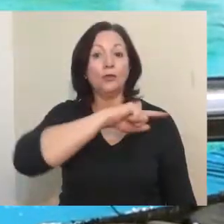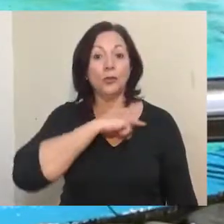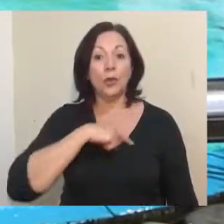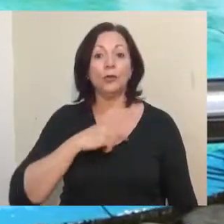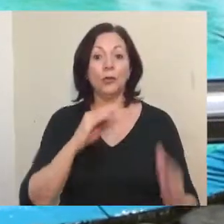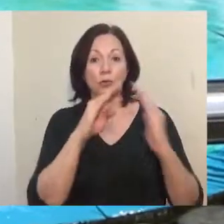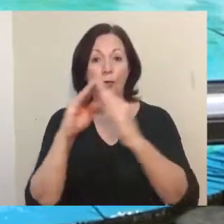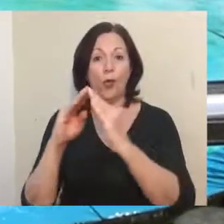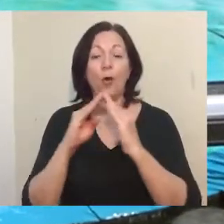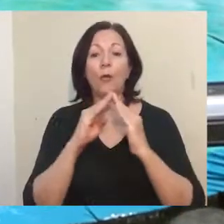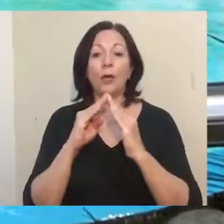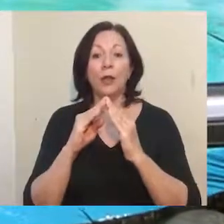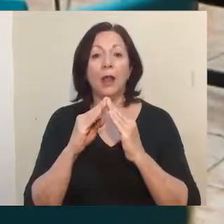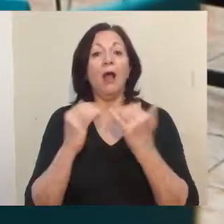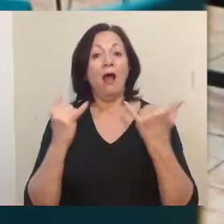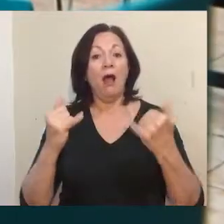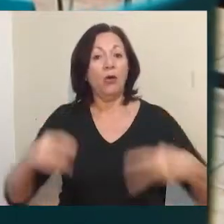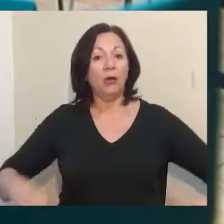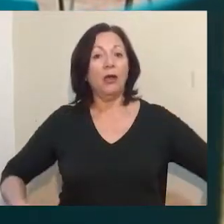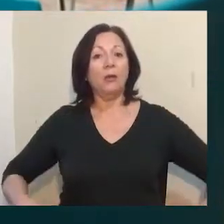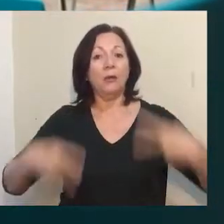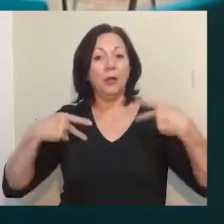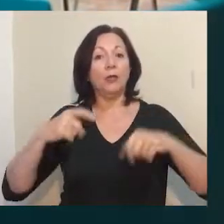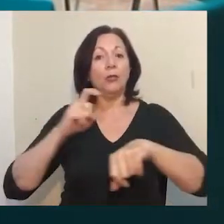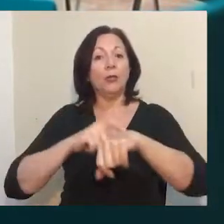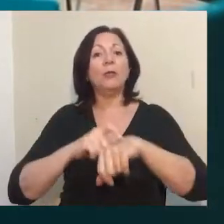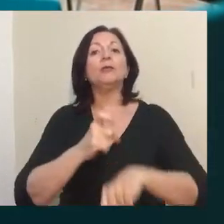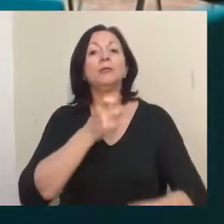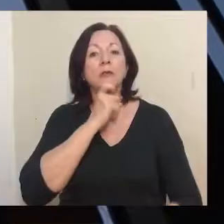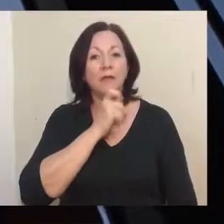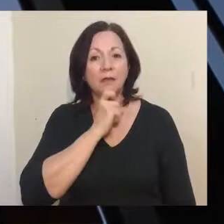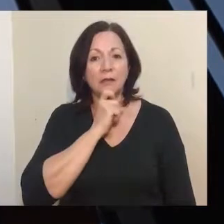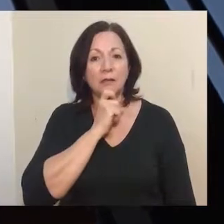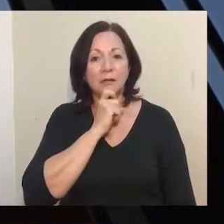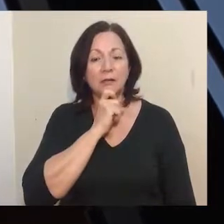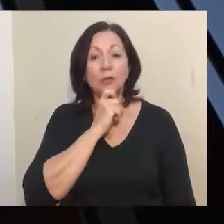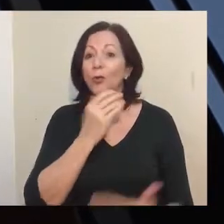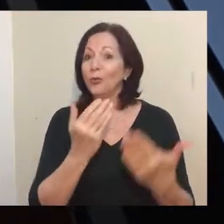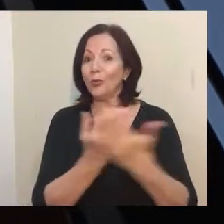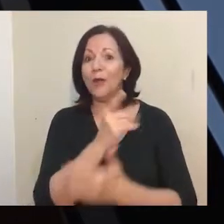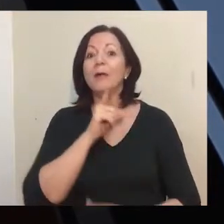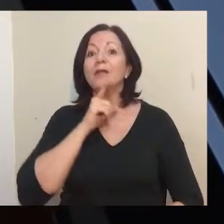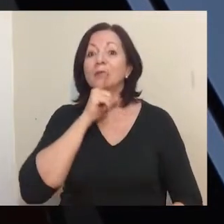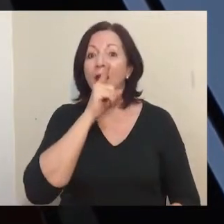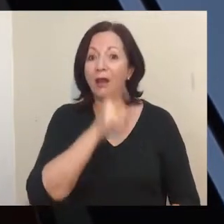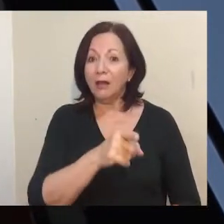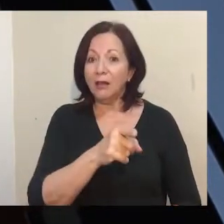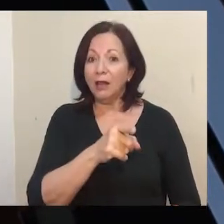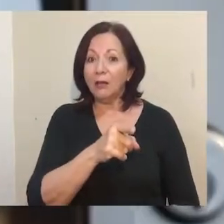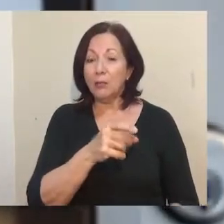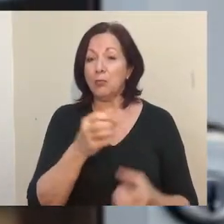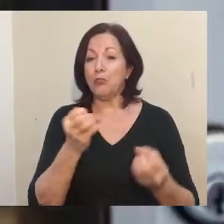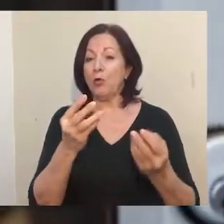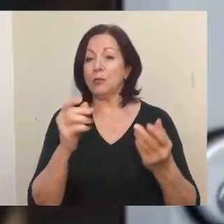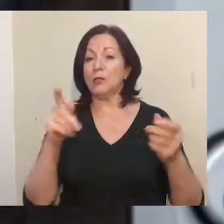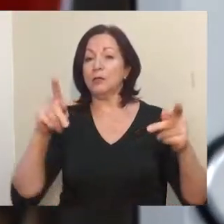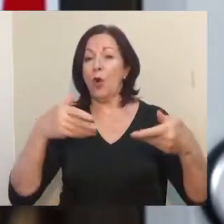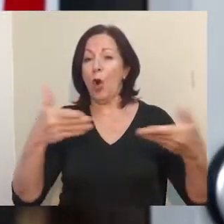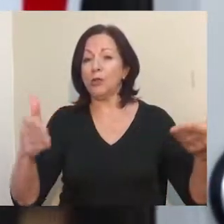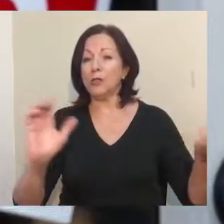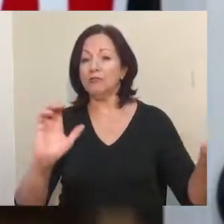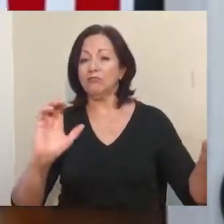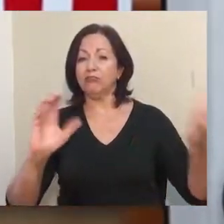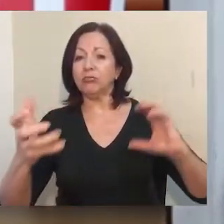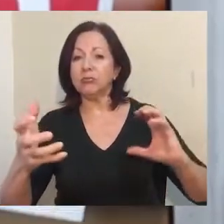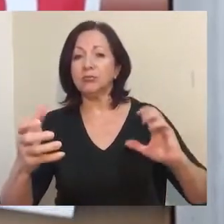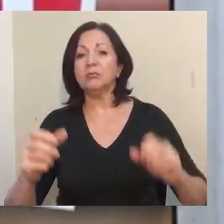Estamos viviendo un momento muy difícil como sociedad. Una nueva realidad en la que muchas cosas han